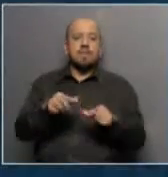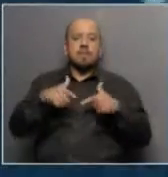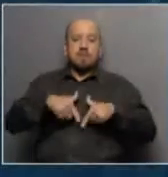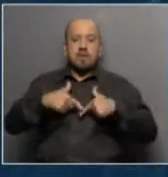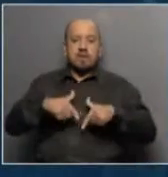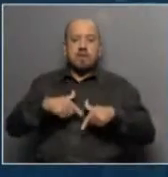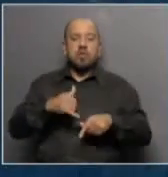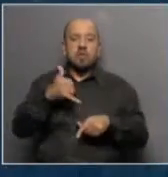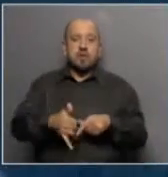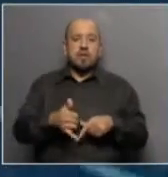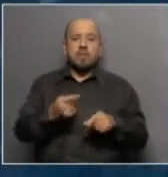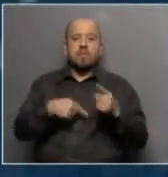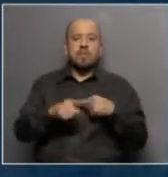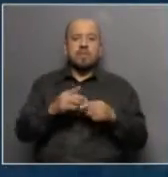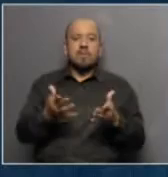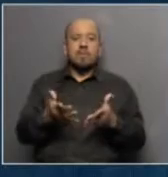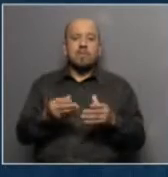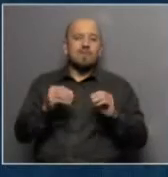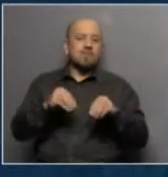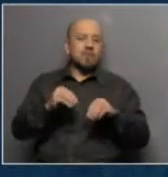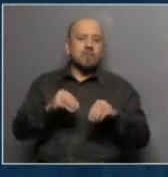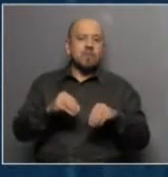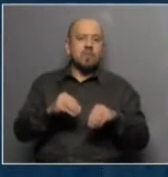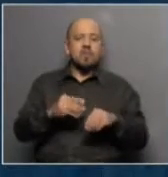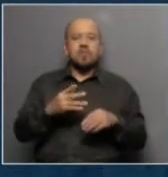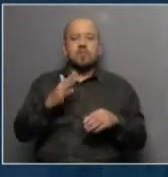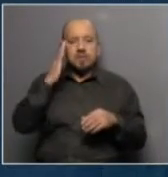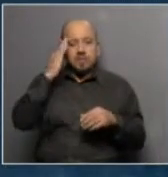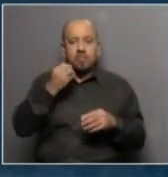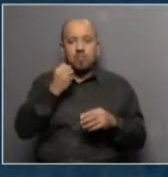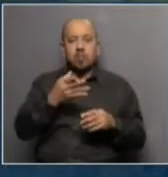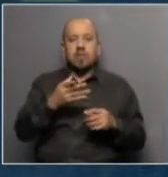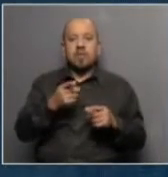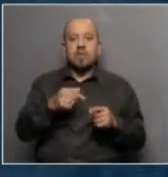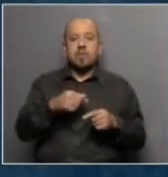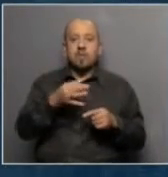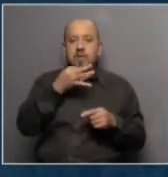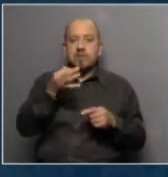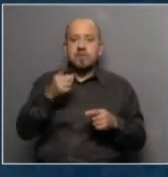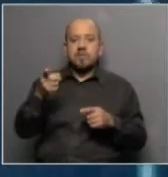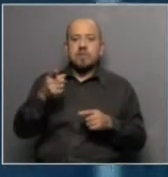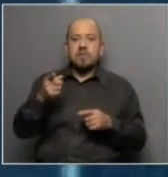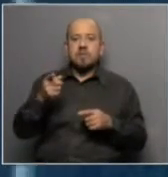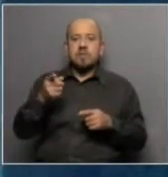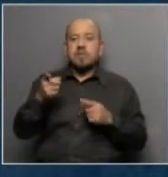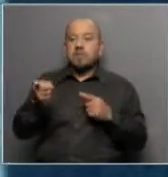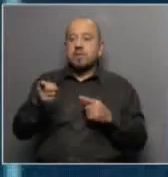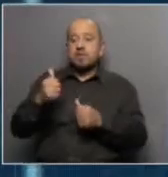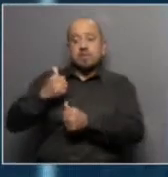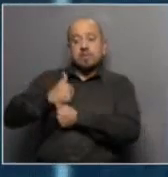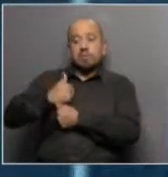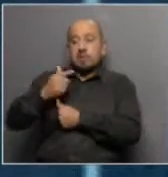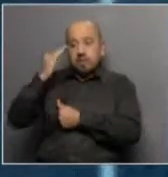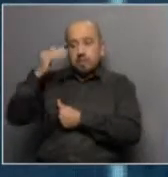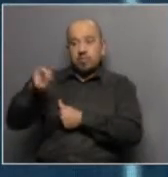tiene, pero es muy débil. ¿Saben por qué? Cuando le dice al batallón de ingenieros, che, tendrían que